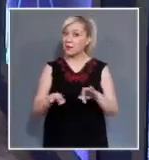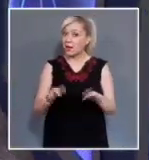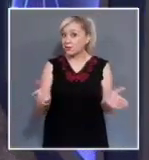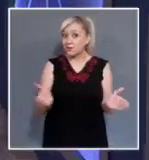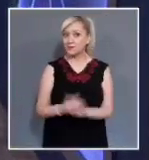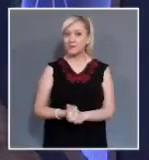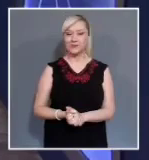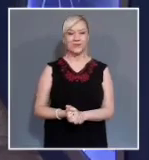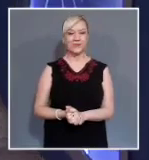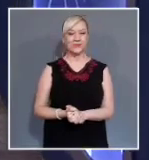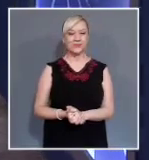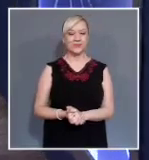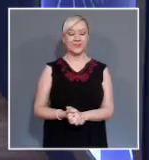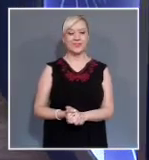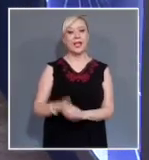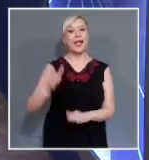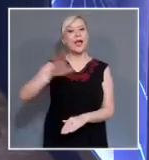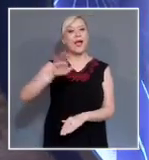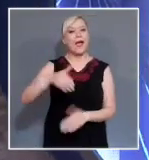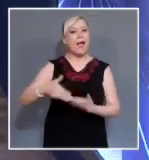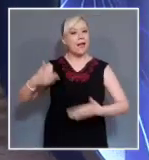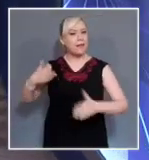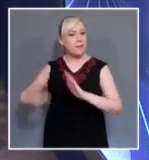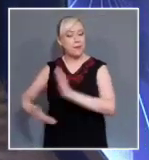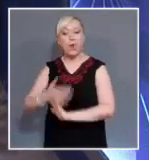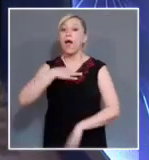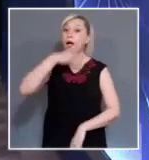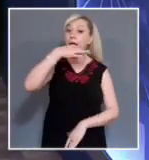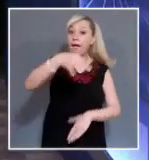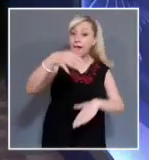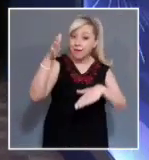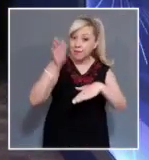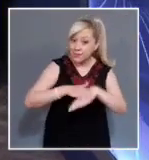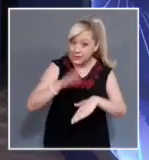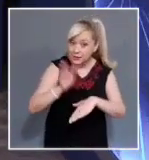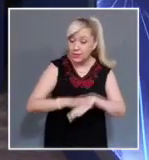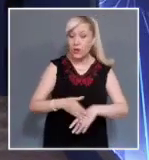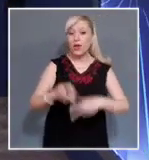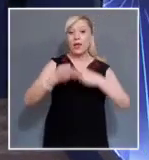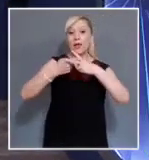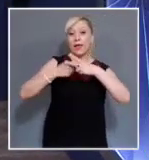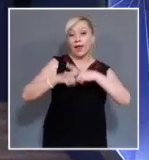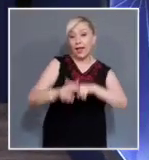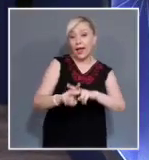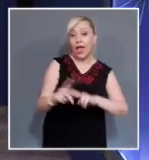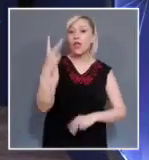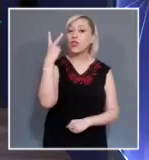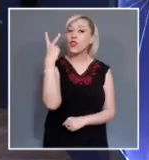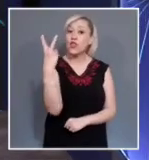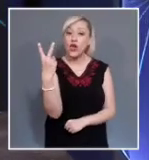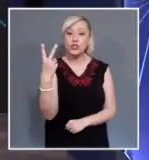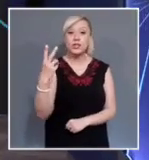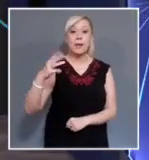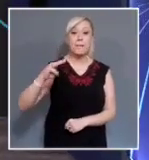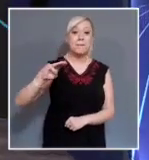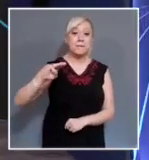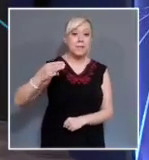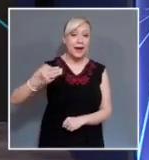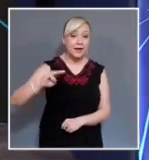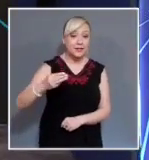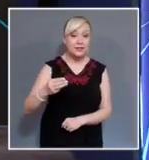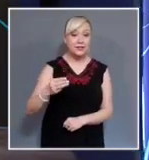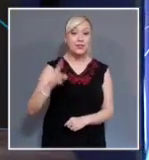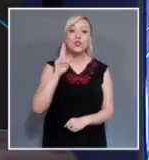Oiga antes de despedirnos Permítame informarle que a partir del próximo dos de mayo los espacios informativos